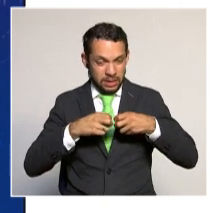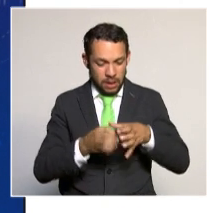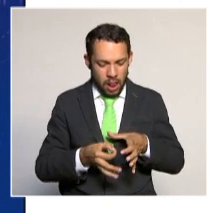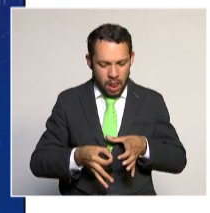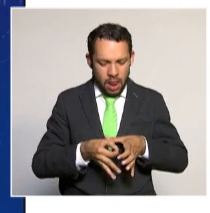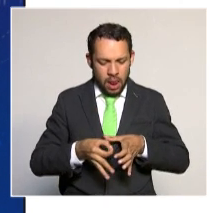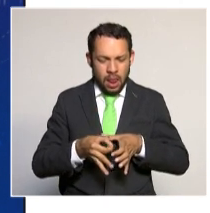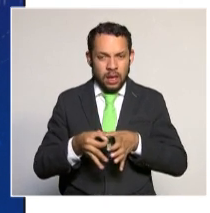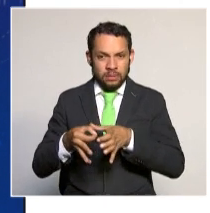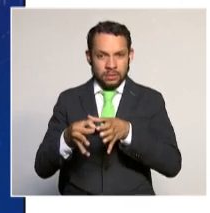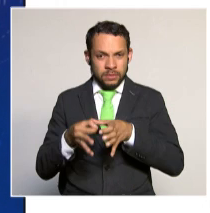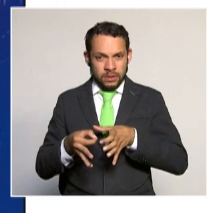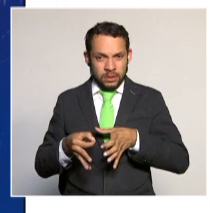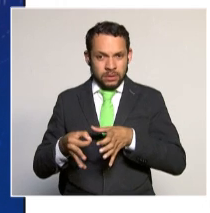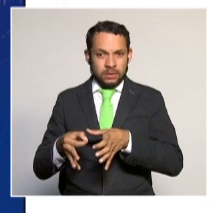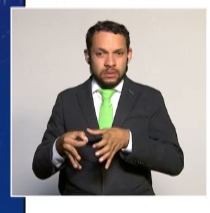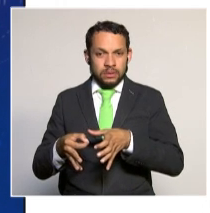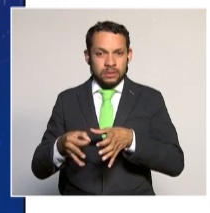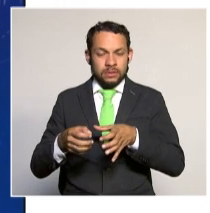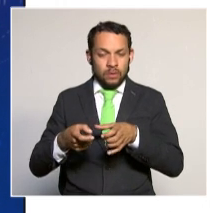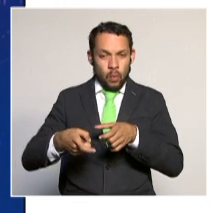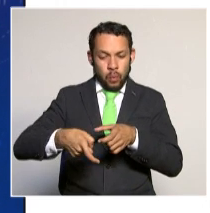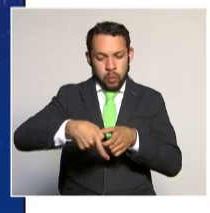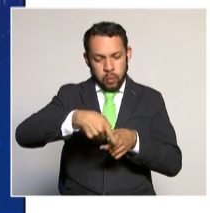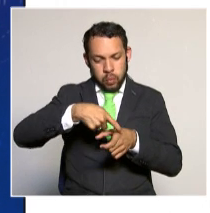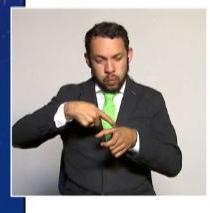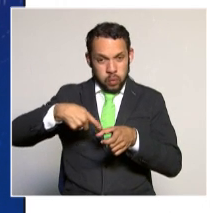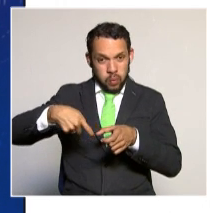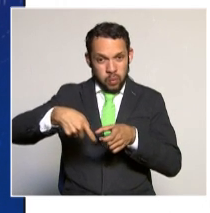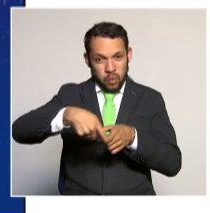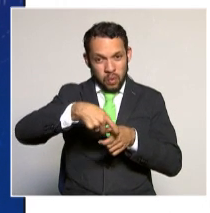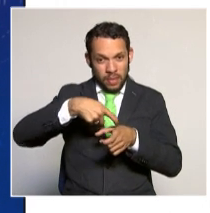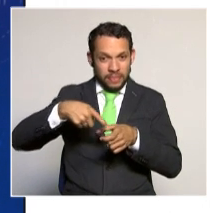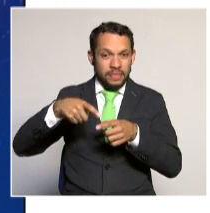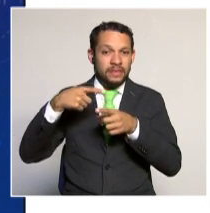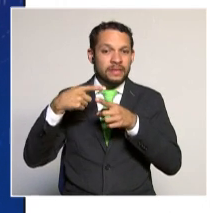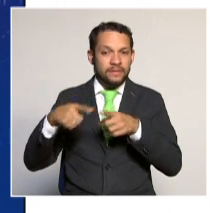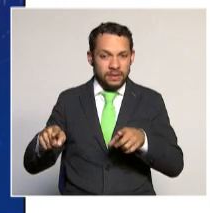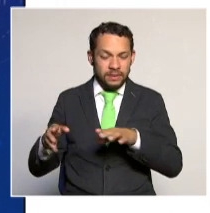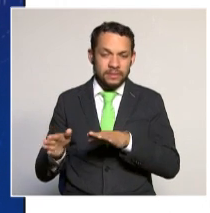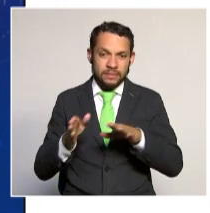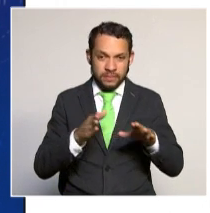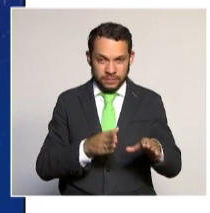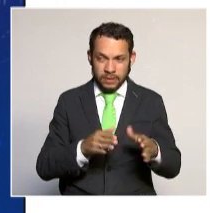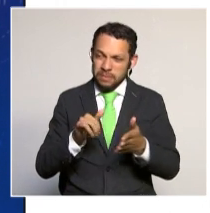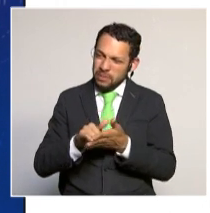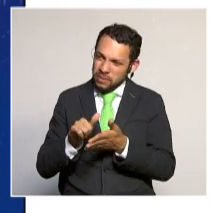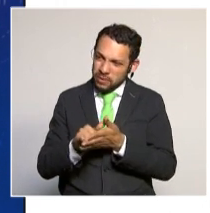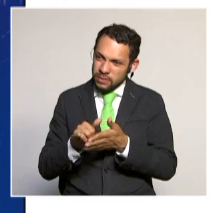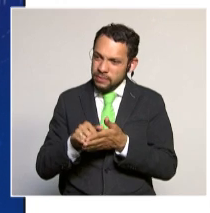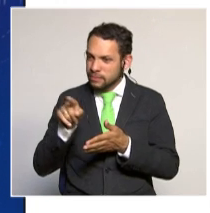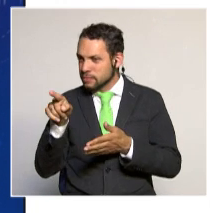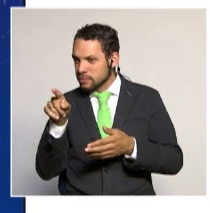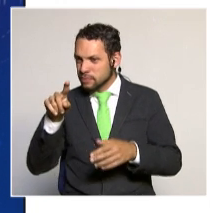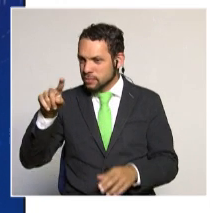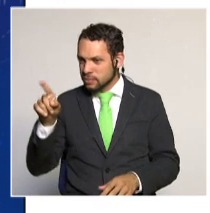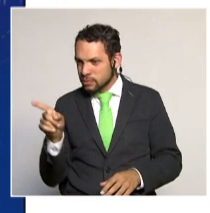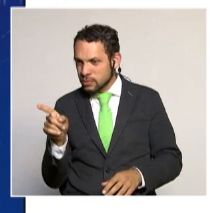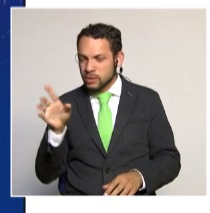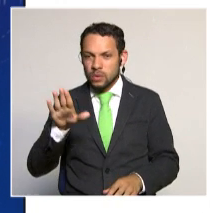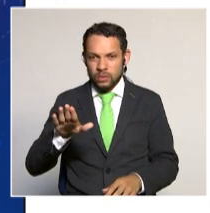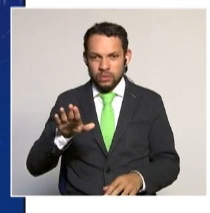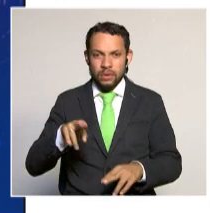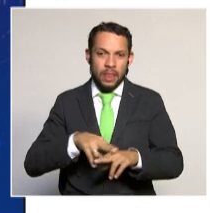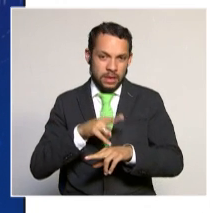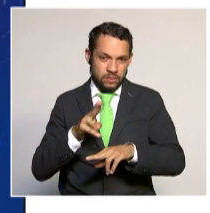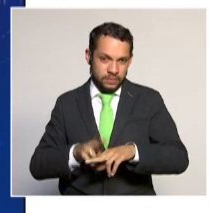marcan ahí unos surcos muy considerables. Si ustedes miran en la región superior, aproximadamente por el mismo lugar, hay un surco, digámoslo